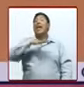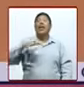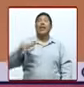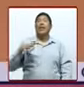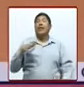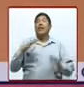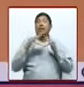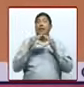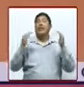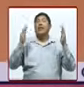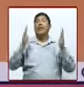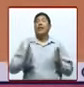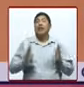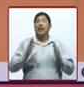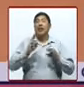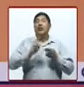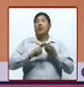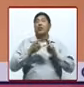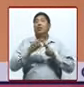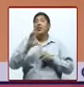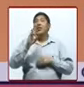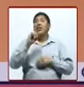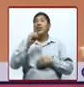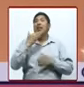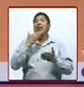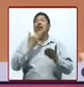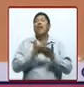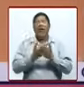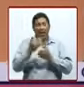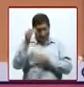la casa número 70. ¿Cómo está,